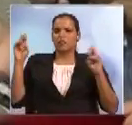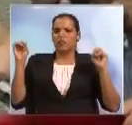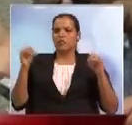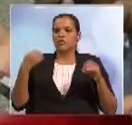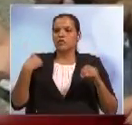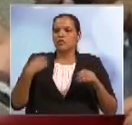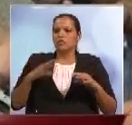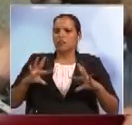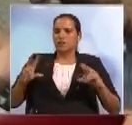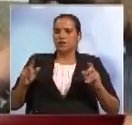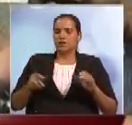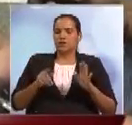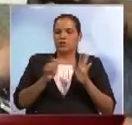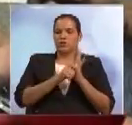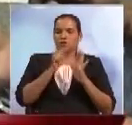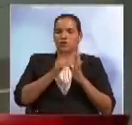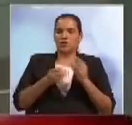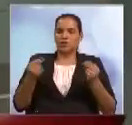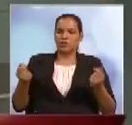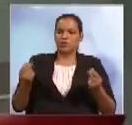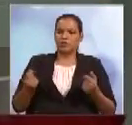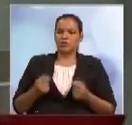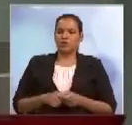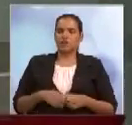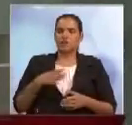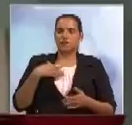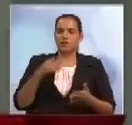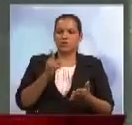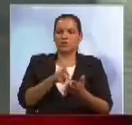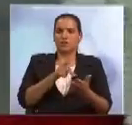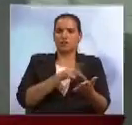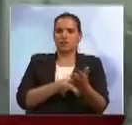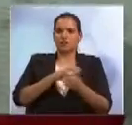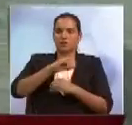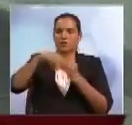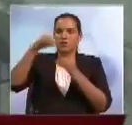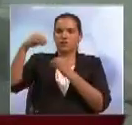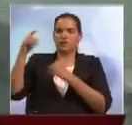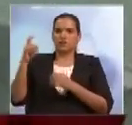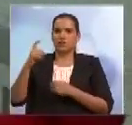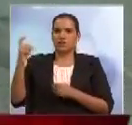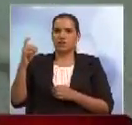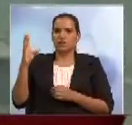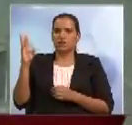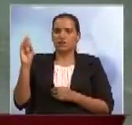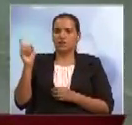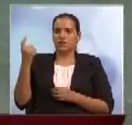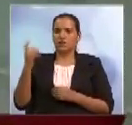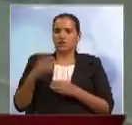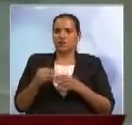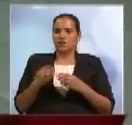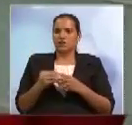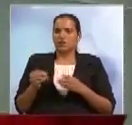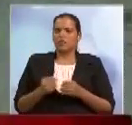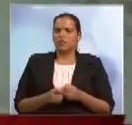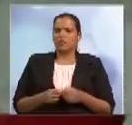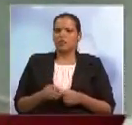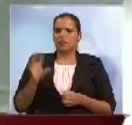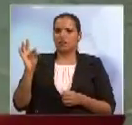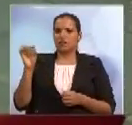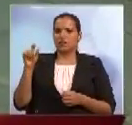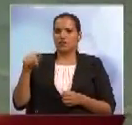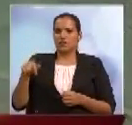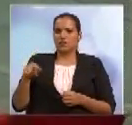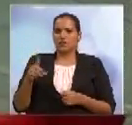delitos se juzgan de la manera más rápida este proyecto tiene una inversión de 7 millones de dólares en un espacio de 9.000 metros